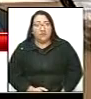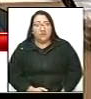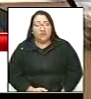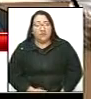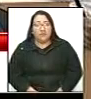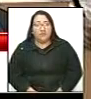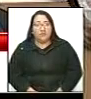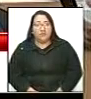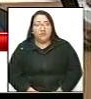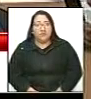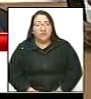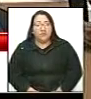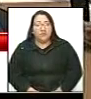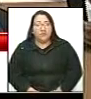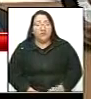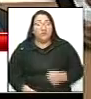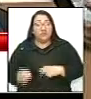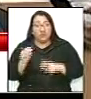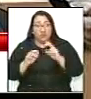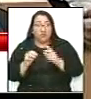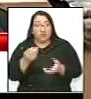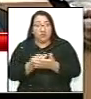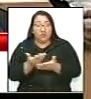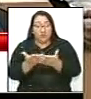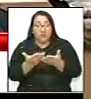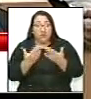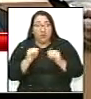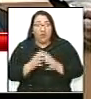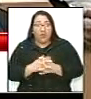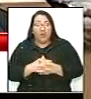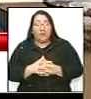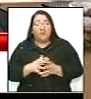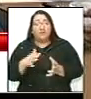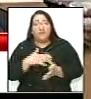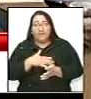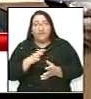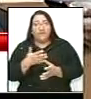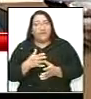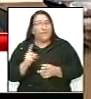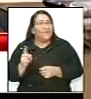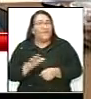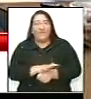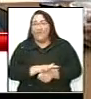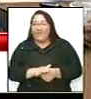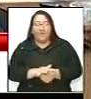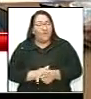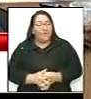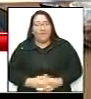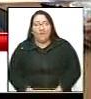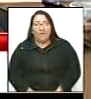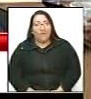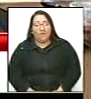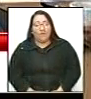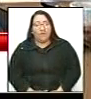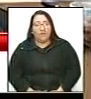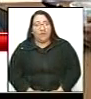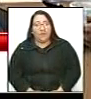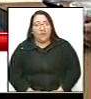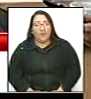revisado de los fundamentos del informe me parecen absolutamente insuficientes. O sea,